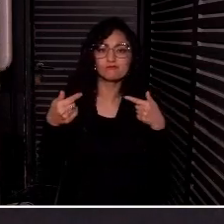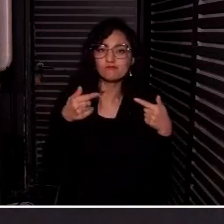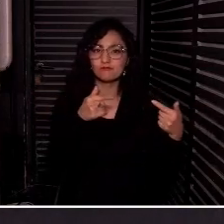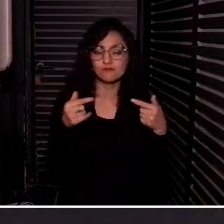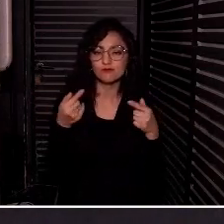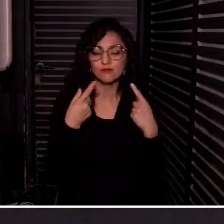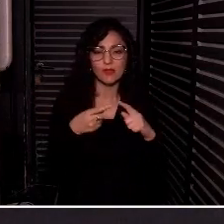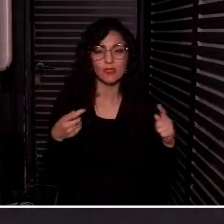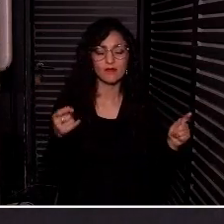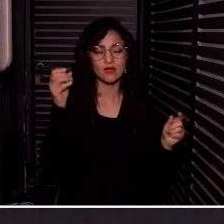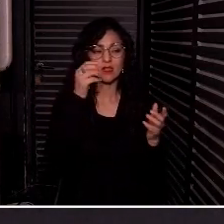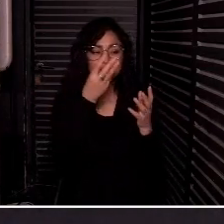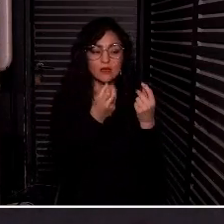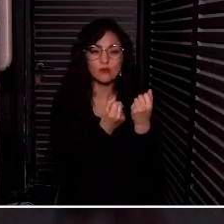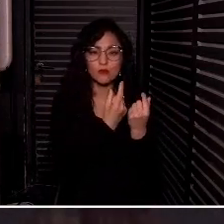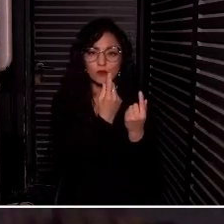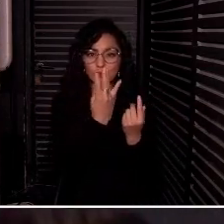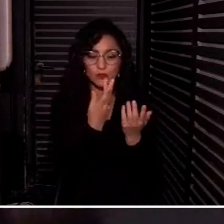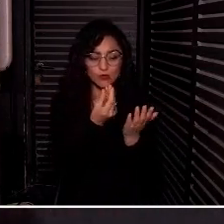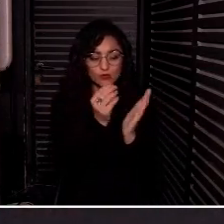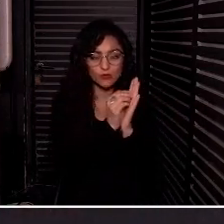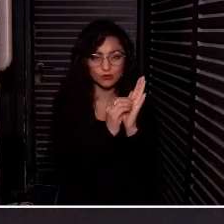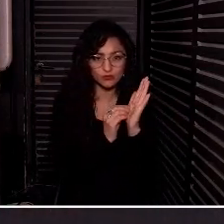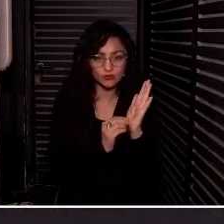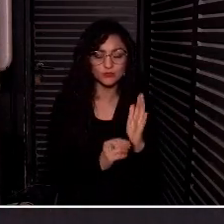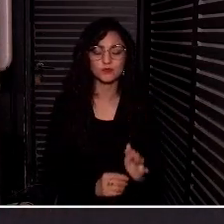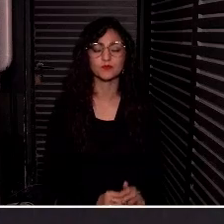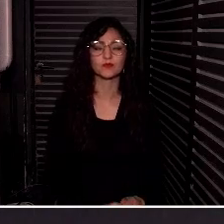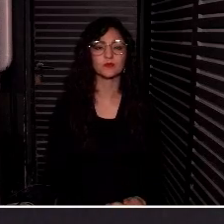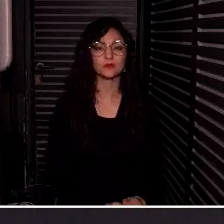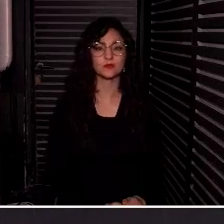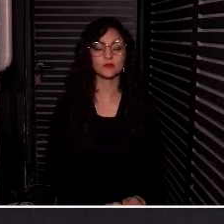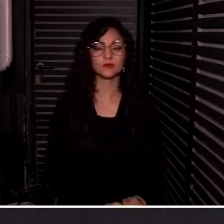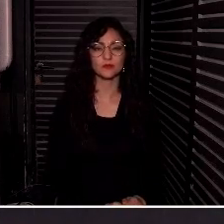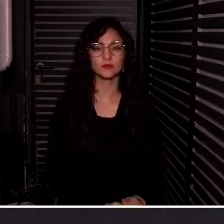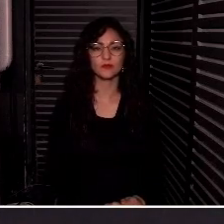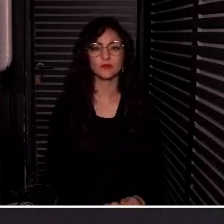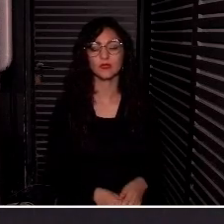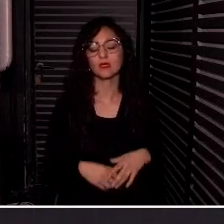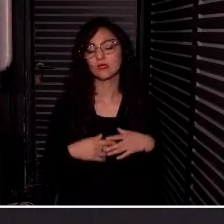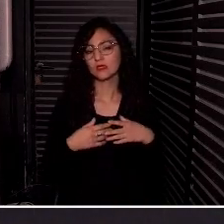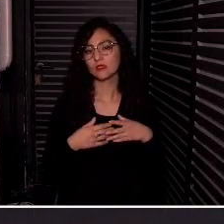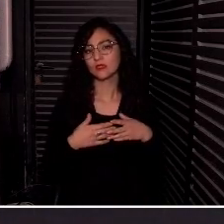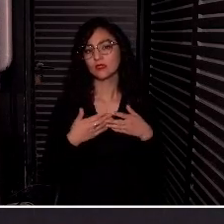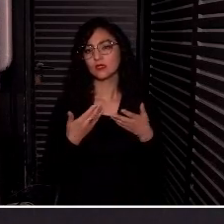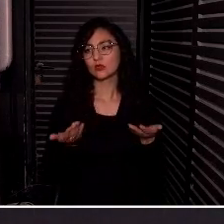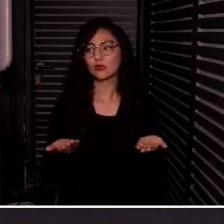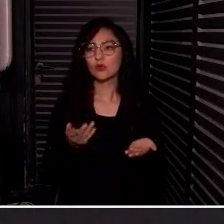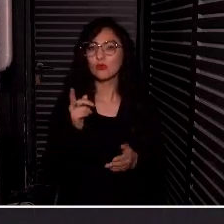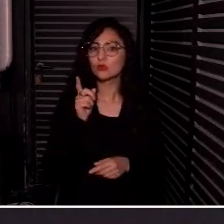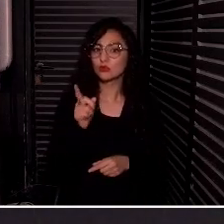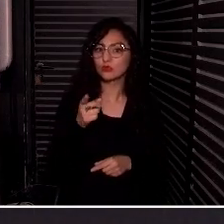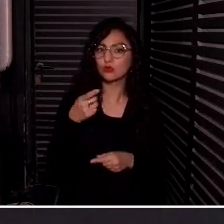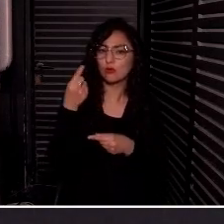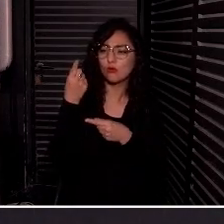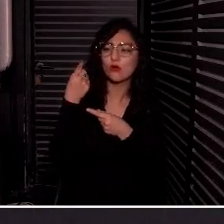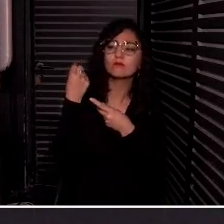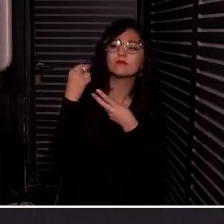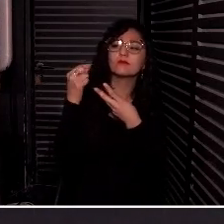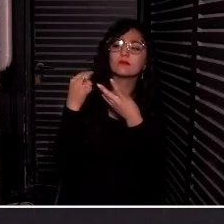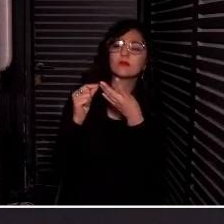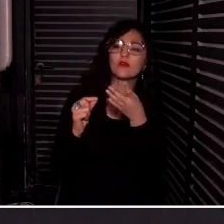apreciaciones que se dieron en las mesas anteriores en este caso es cómo evaluarías tú el vínculo de la